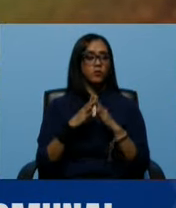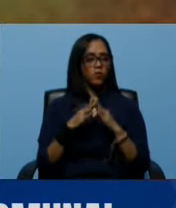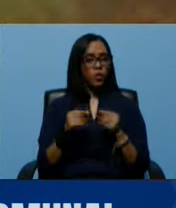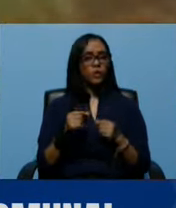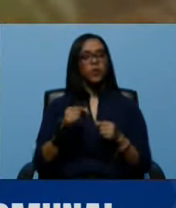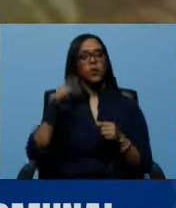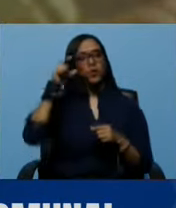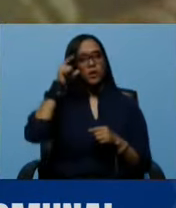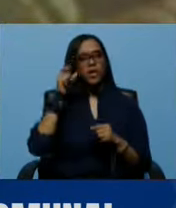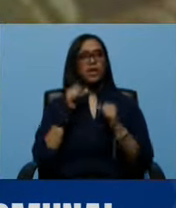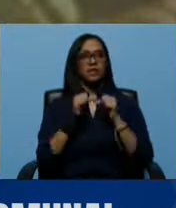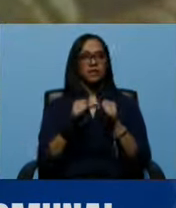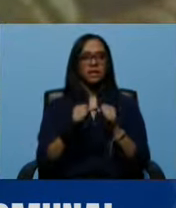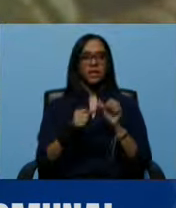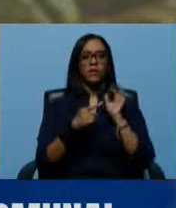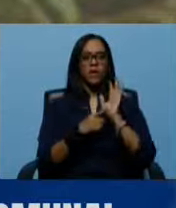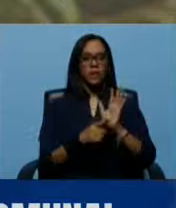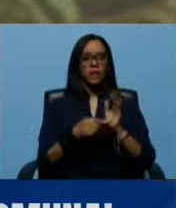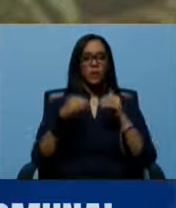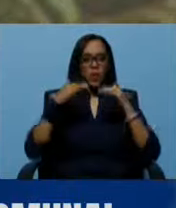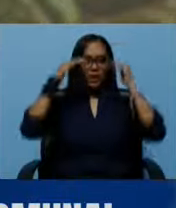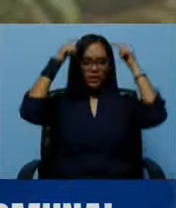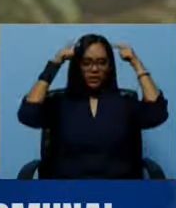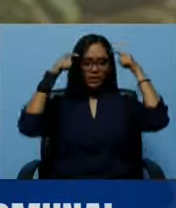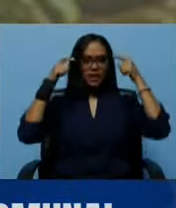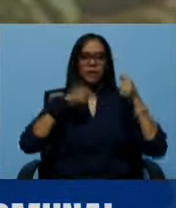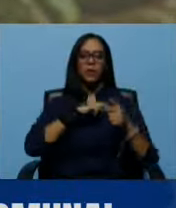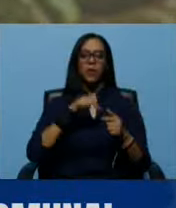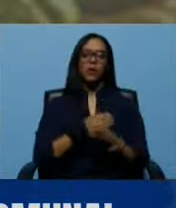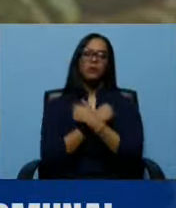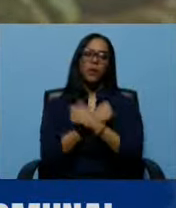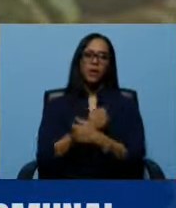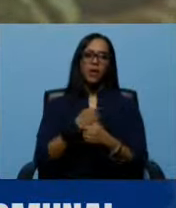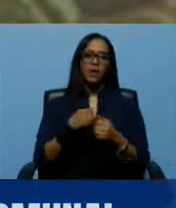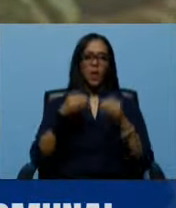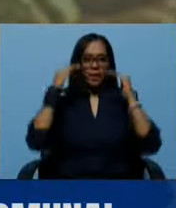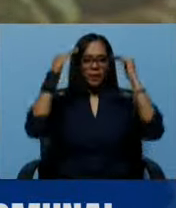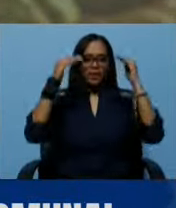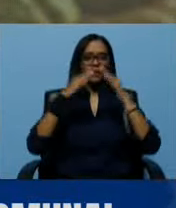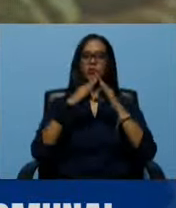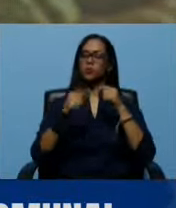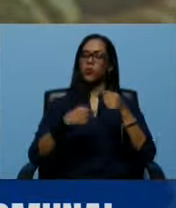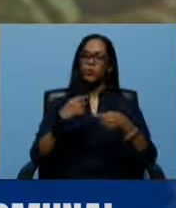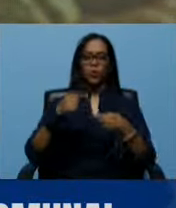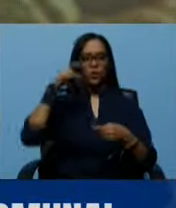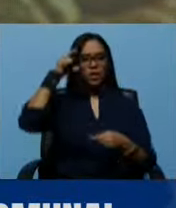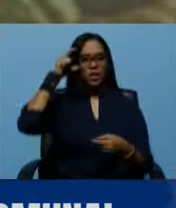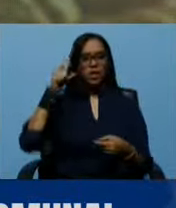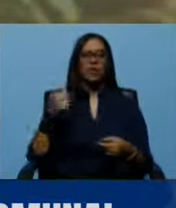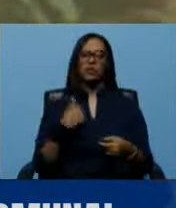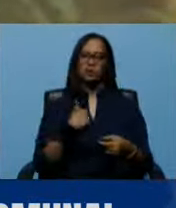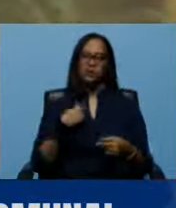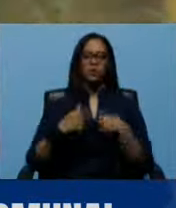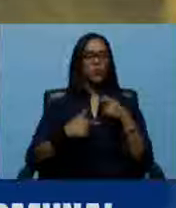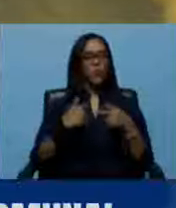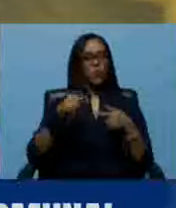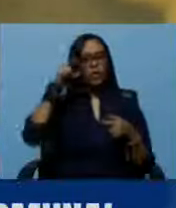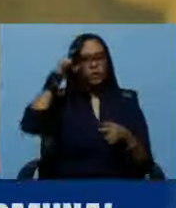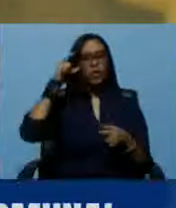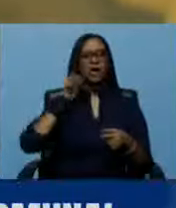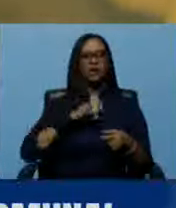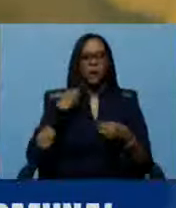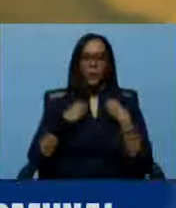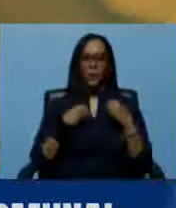sigo el ejemplo de mi comandante Hugo Chávez, nuestro amado comandante, todos los días. Yo todos los días estoy preocupado